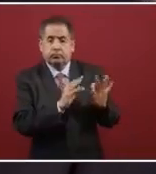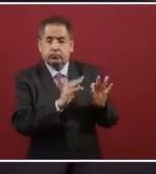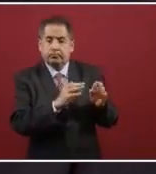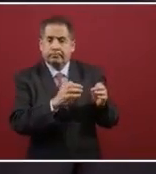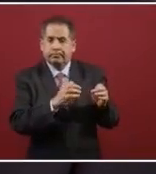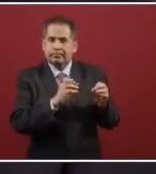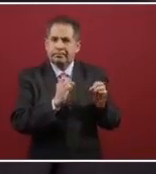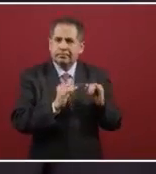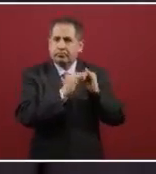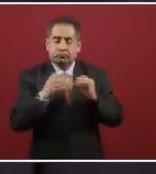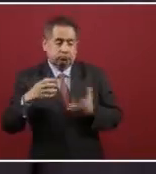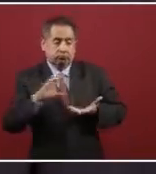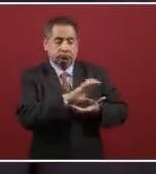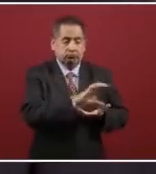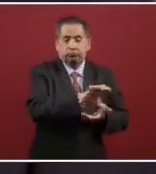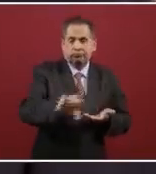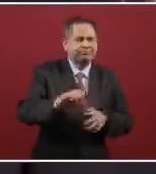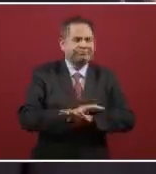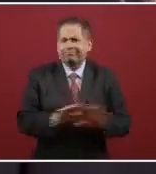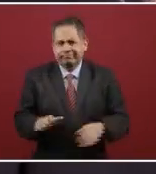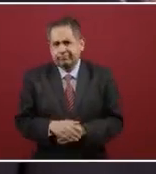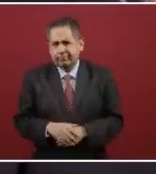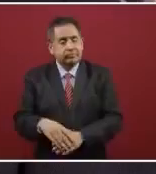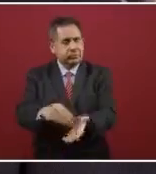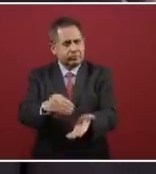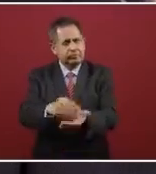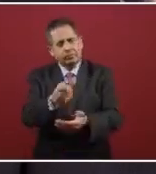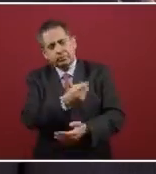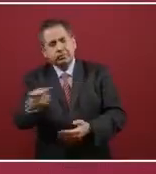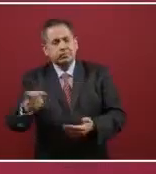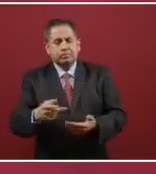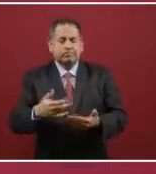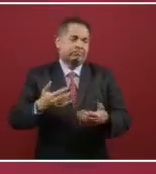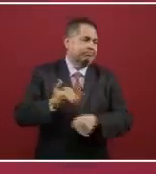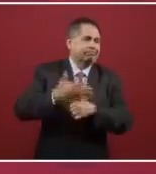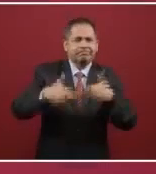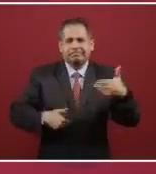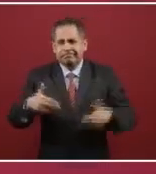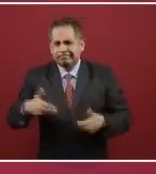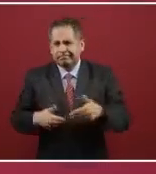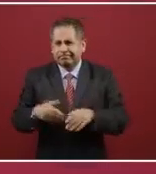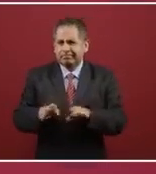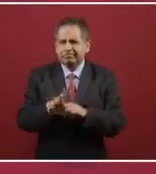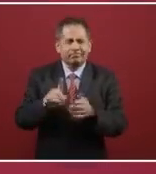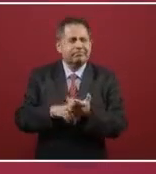Todavía hay inconformidad por lo de las